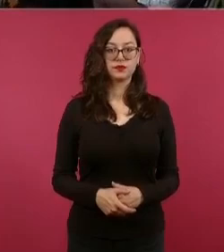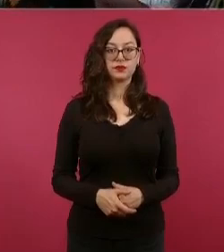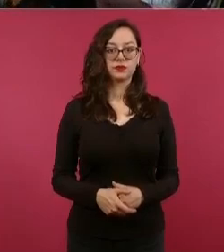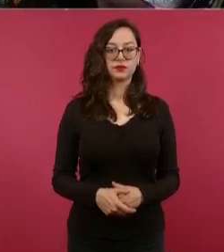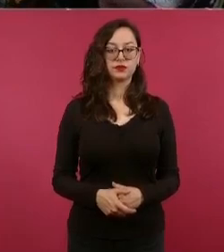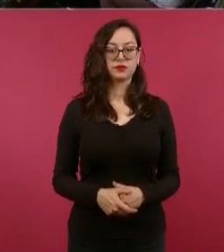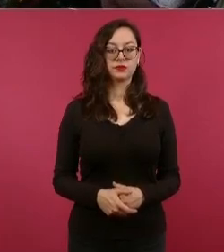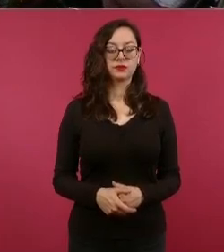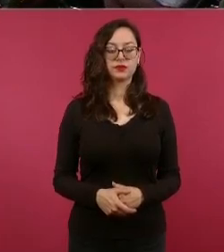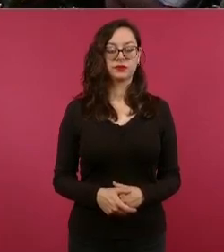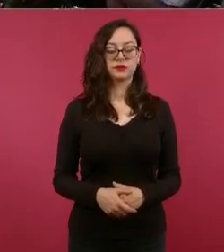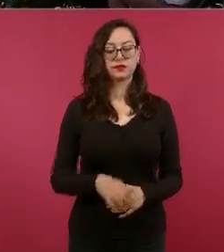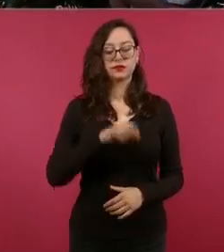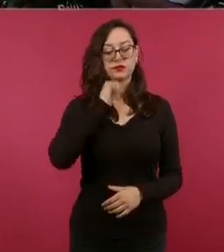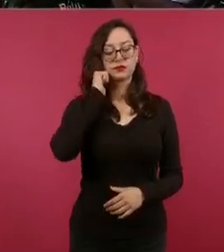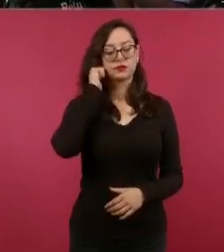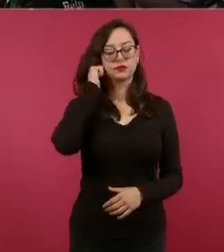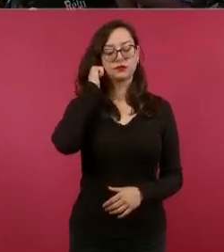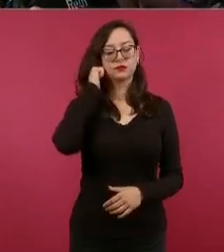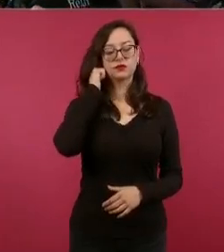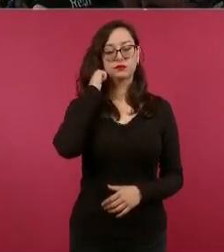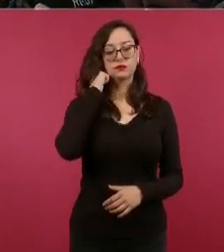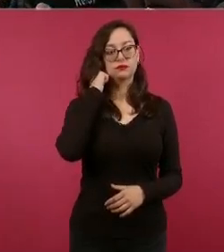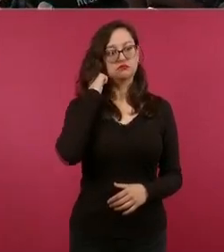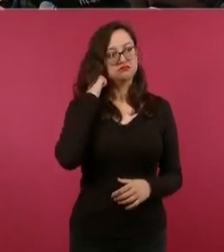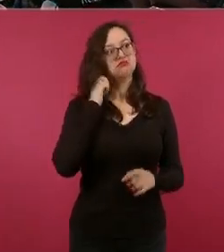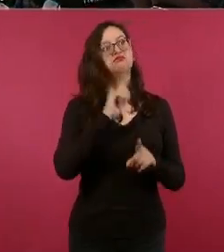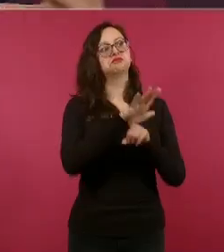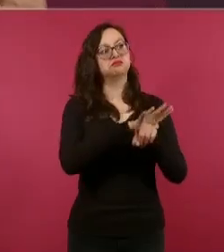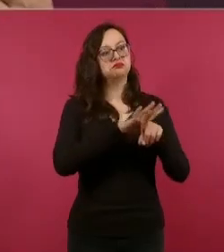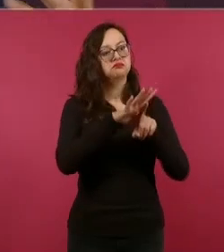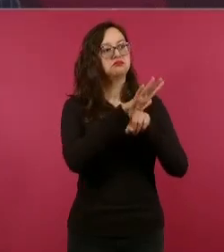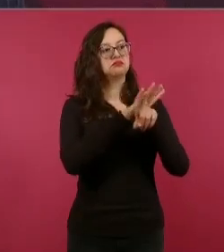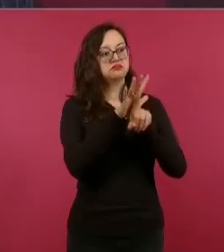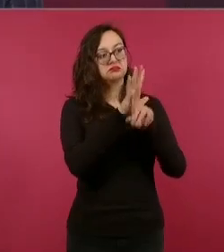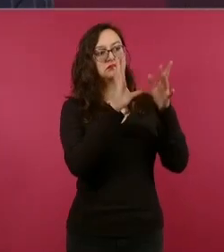aceptó de que era importante